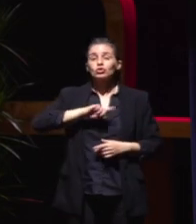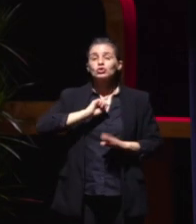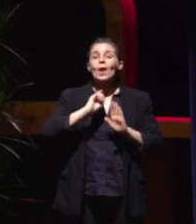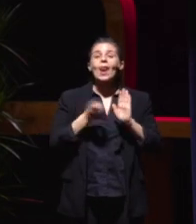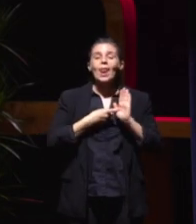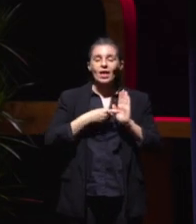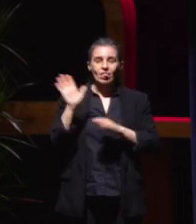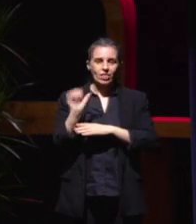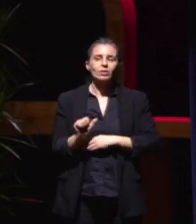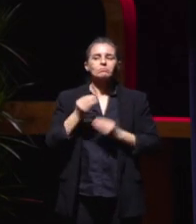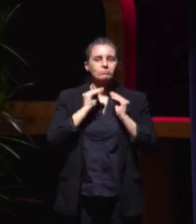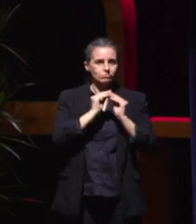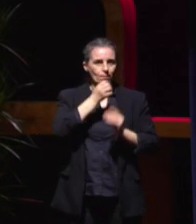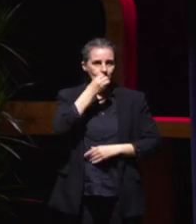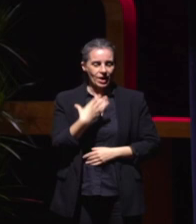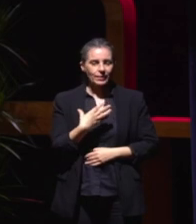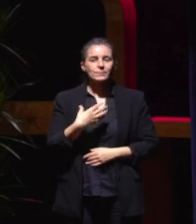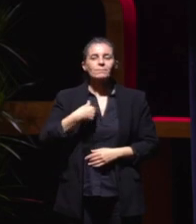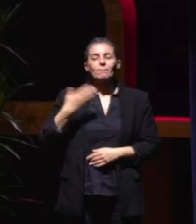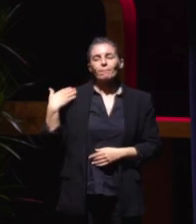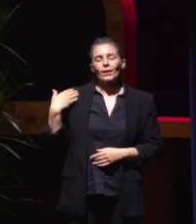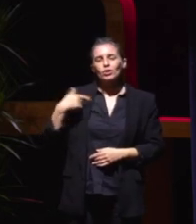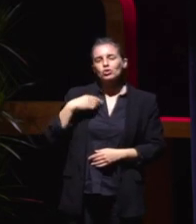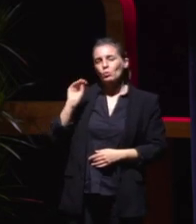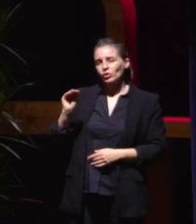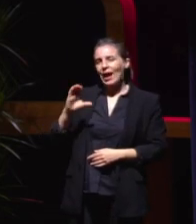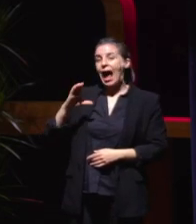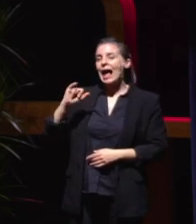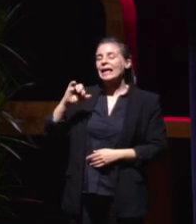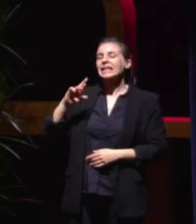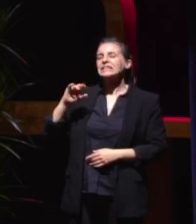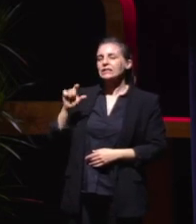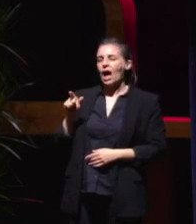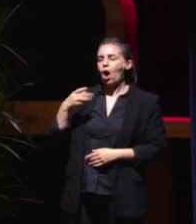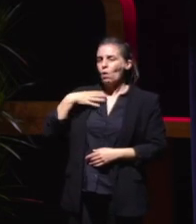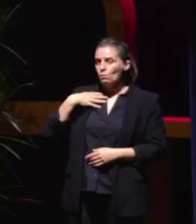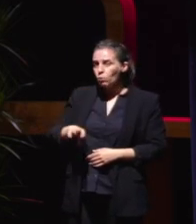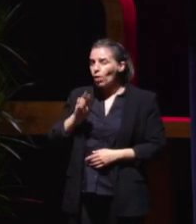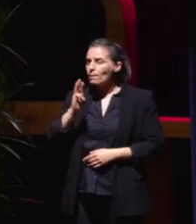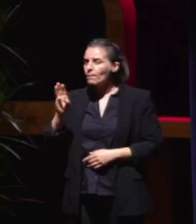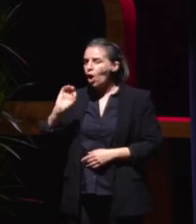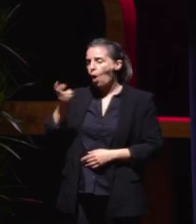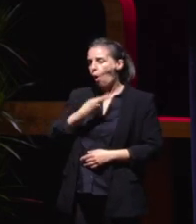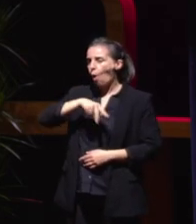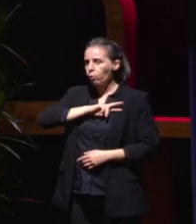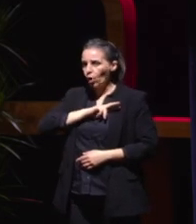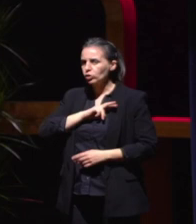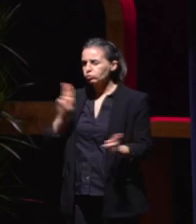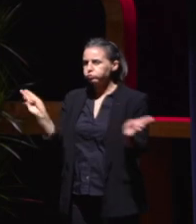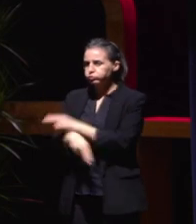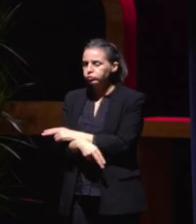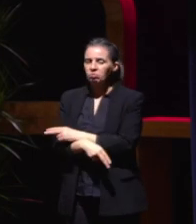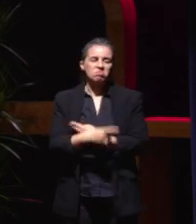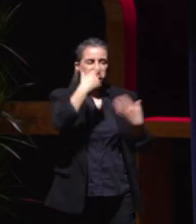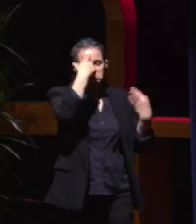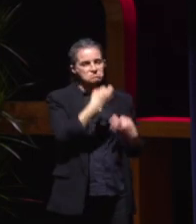otro día le preguntaba yo a Cristina te lo van a tumbar los del PP o los de vox y dijo No creo de la misma manera que no pueden o